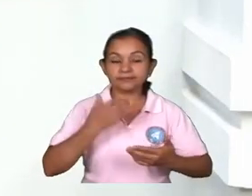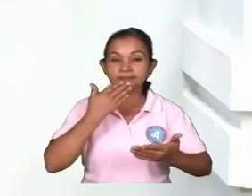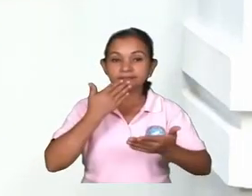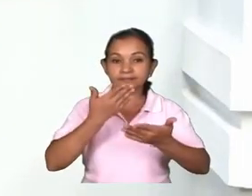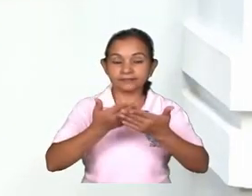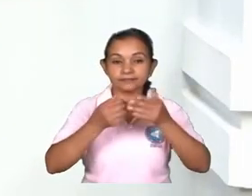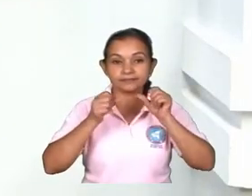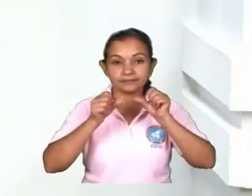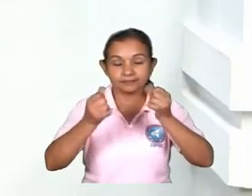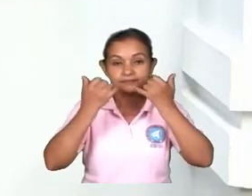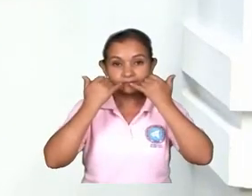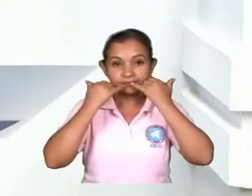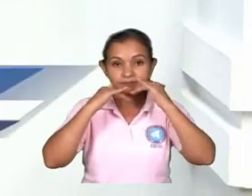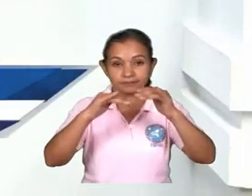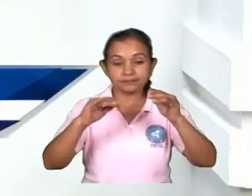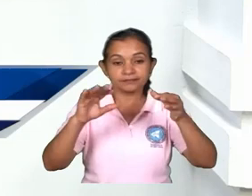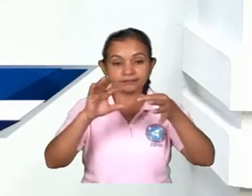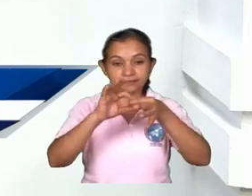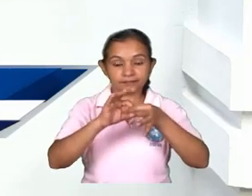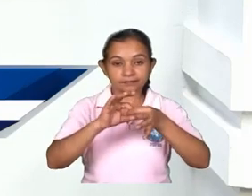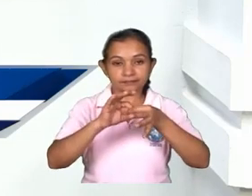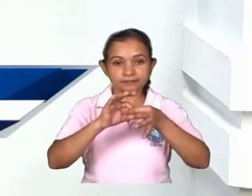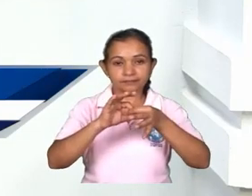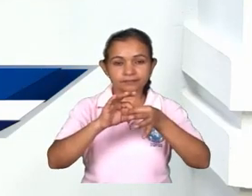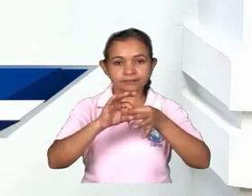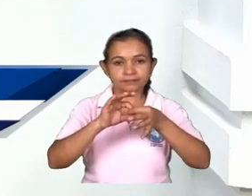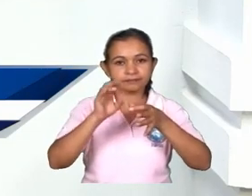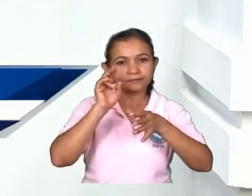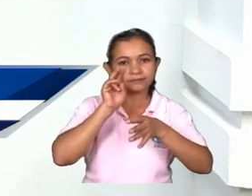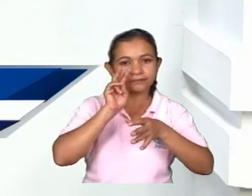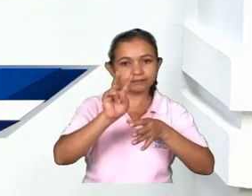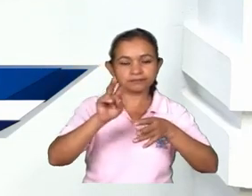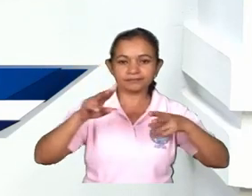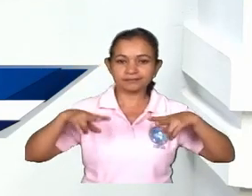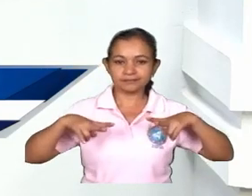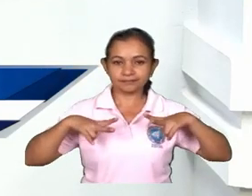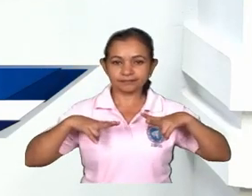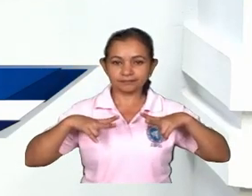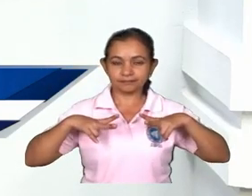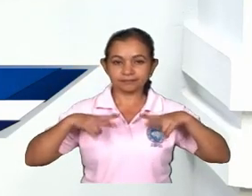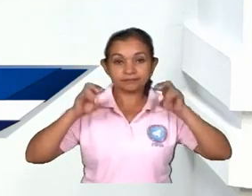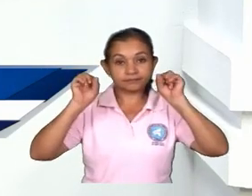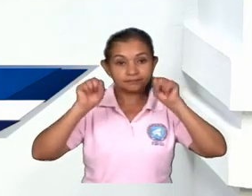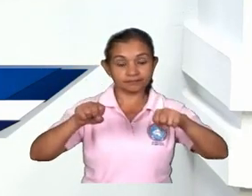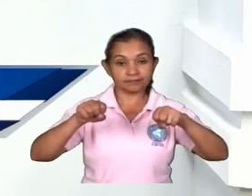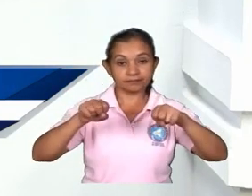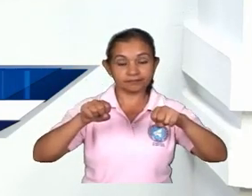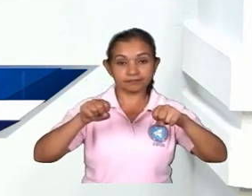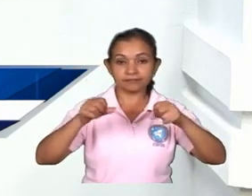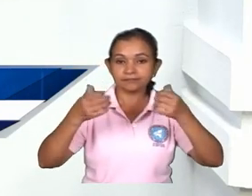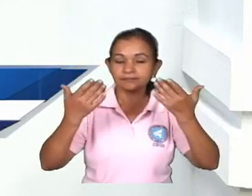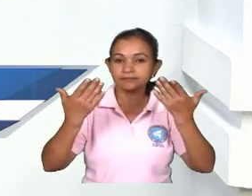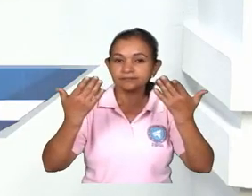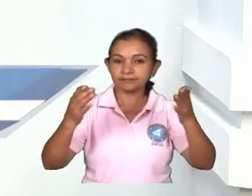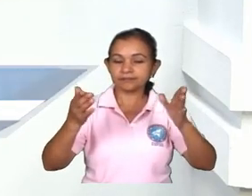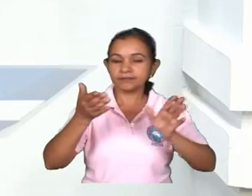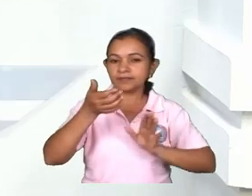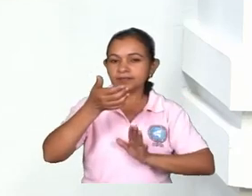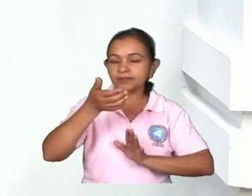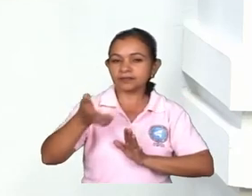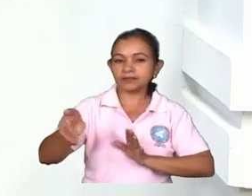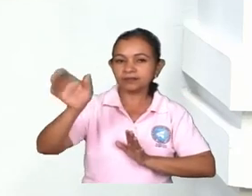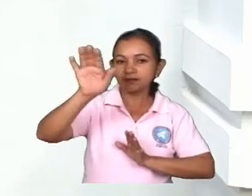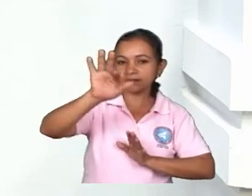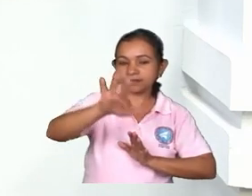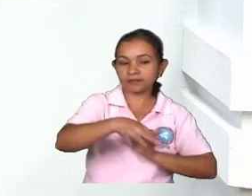Gracias por continuar informándose con nosotros. Quienes aún disfrutan de sus vacaciones pueden disfrutar de las cálidas aguas de los